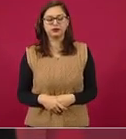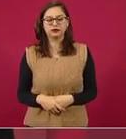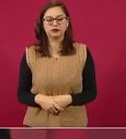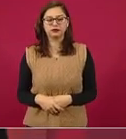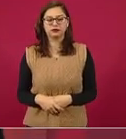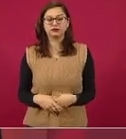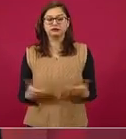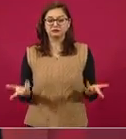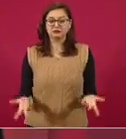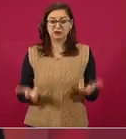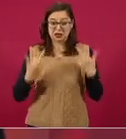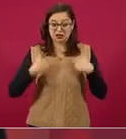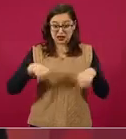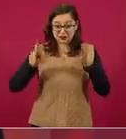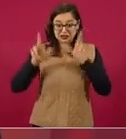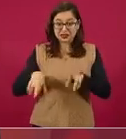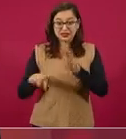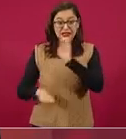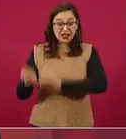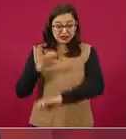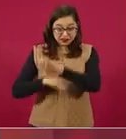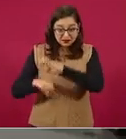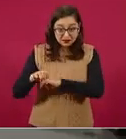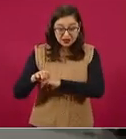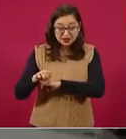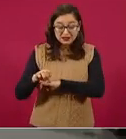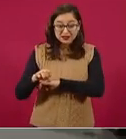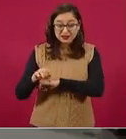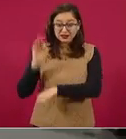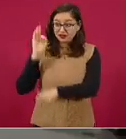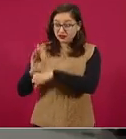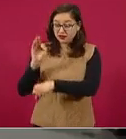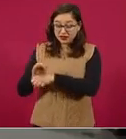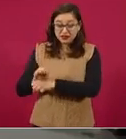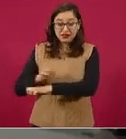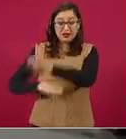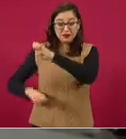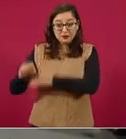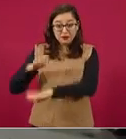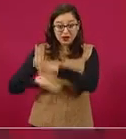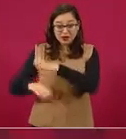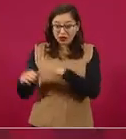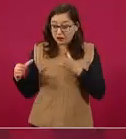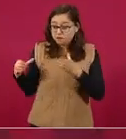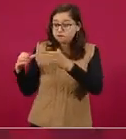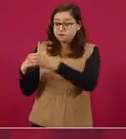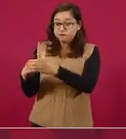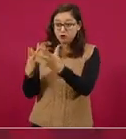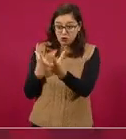si es representante de las empresas o de un sector?